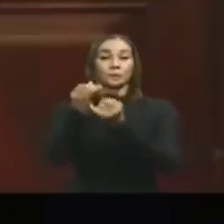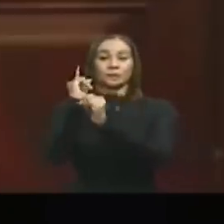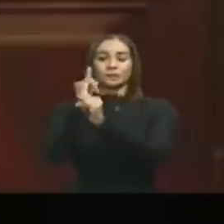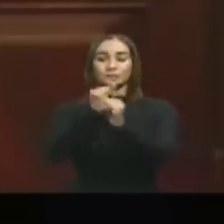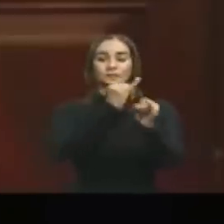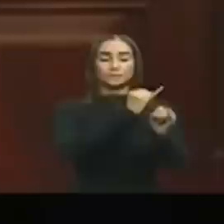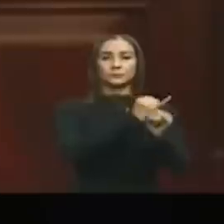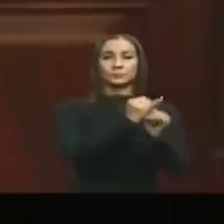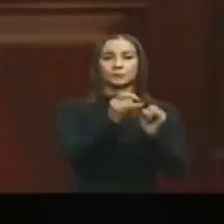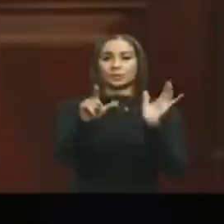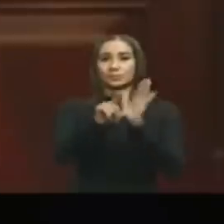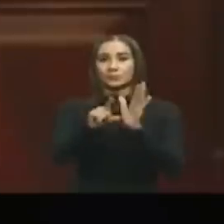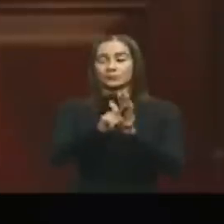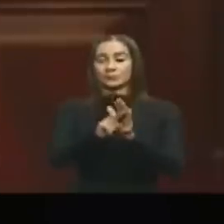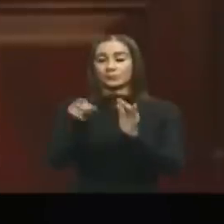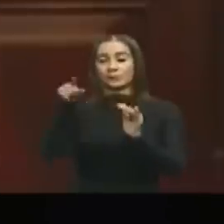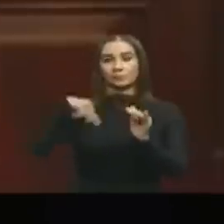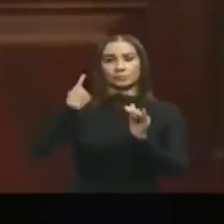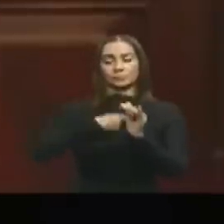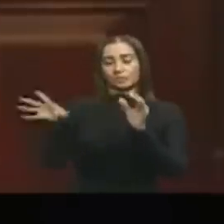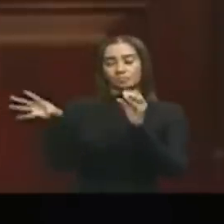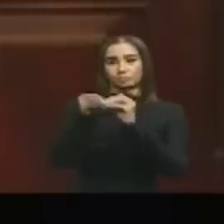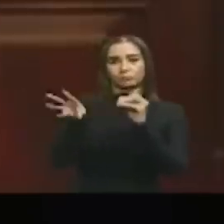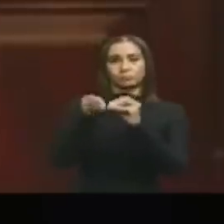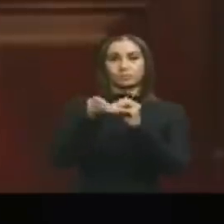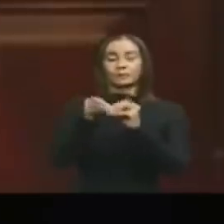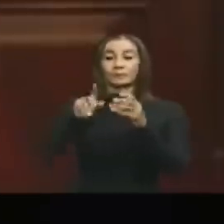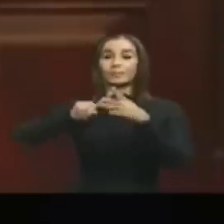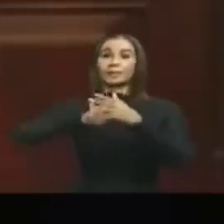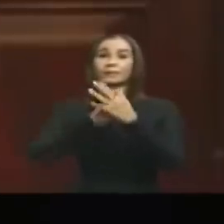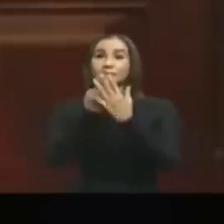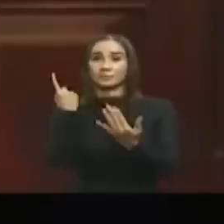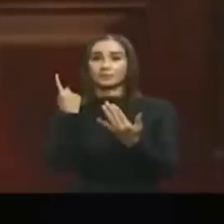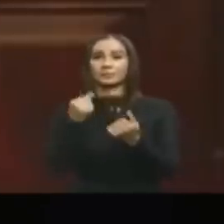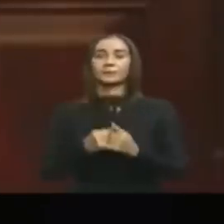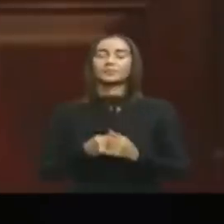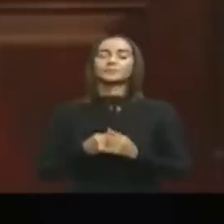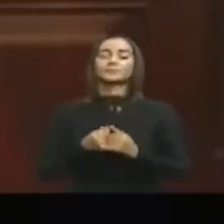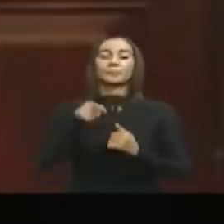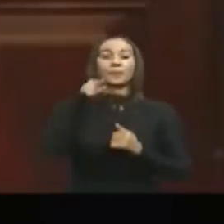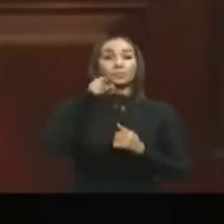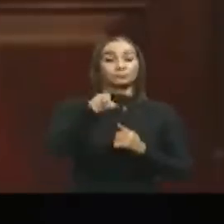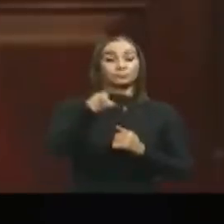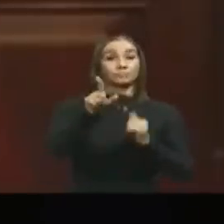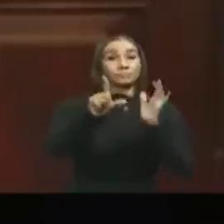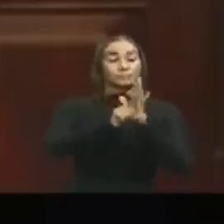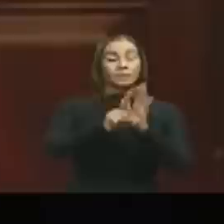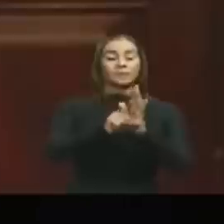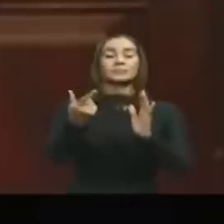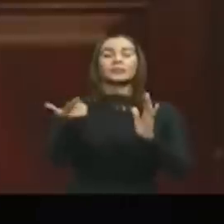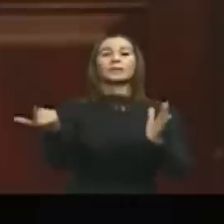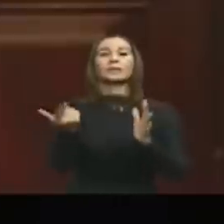y legales que estamos adaptando en todos los ámbitos y desde el primer día. Por su naturaleza y